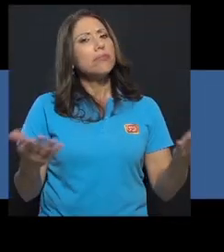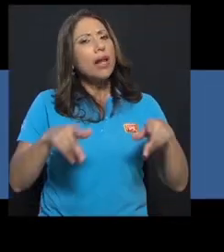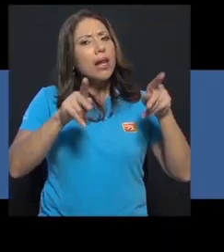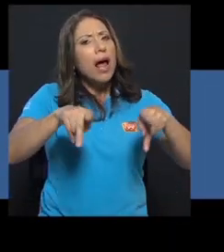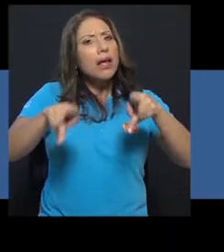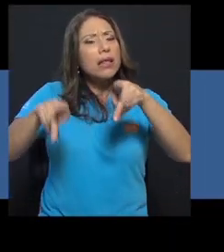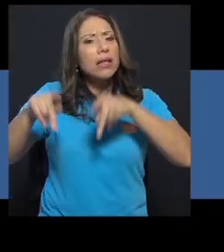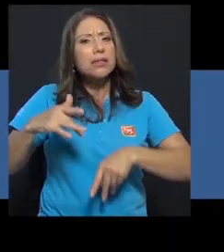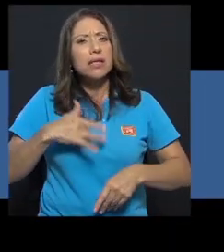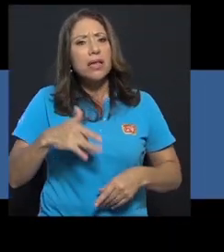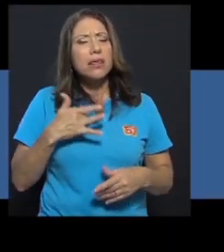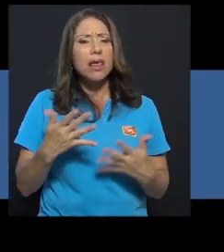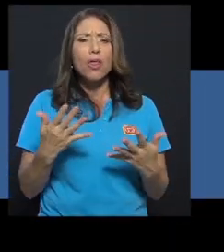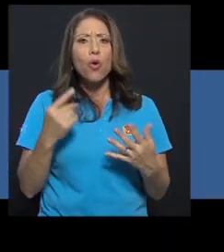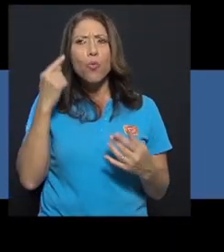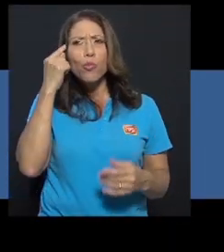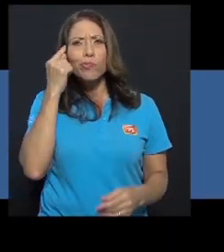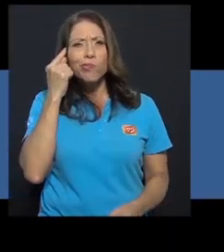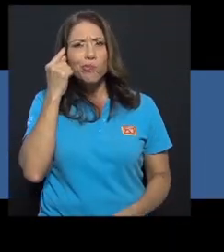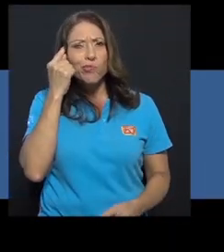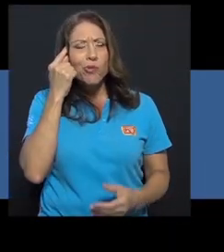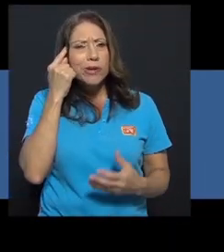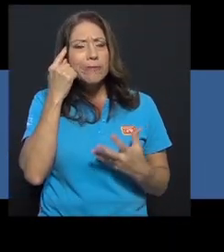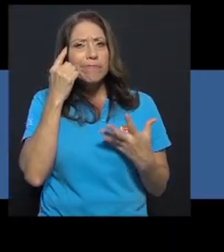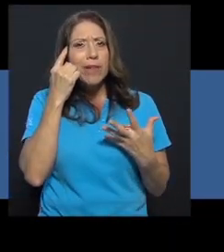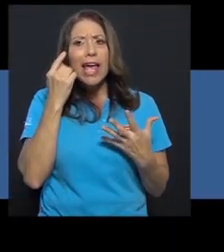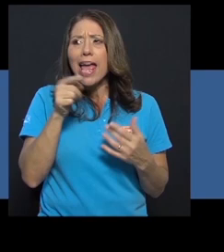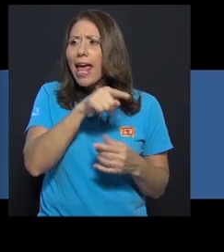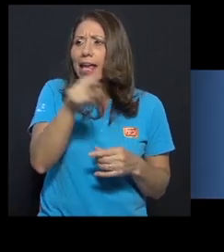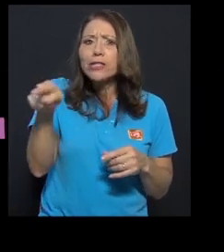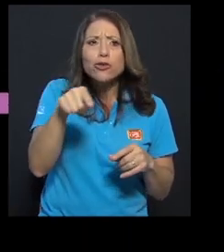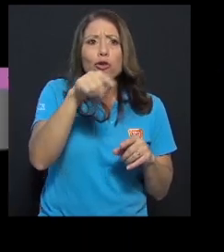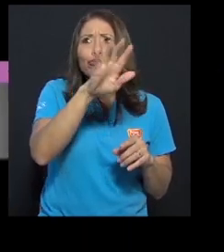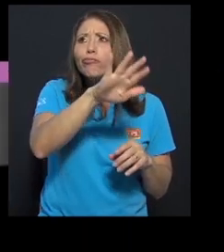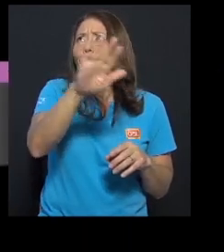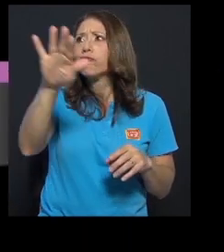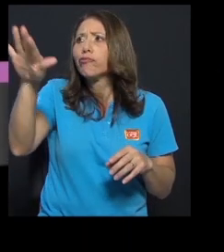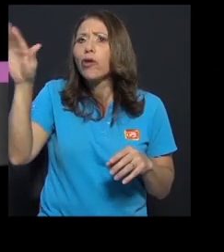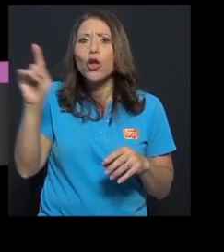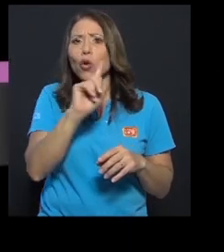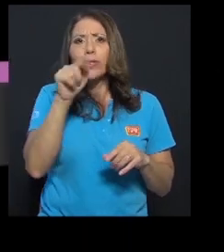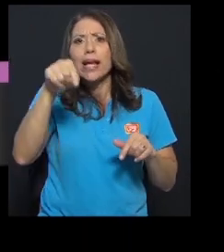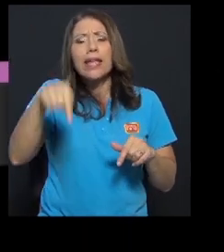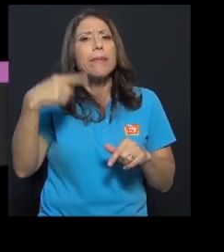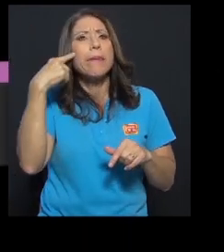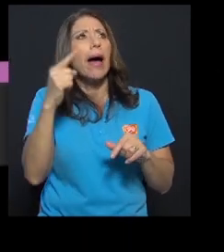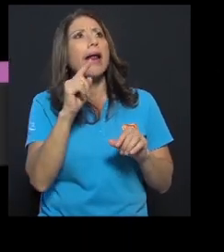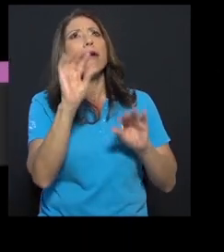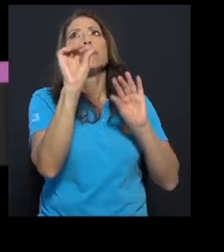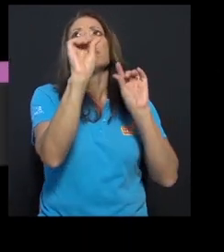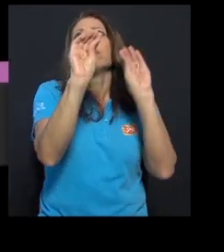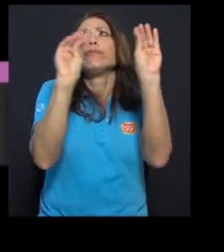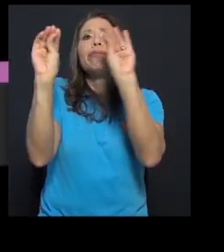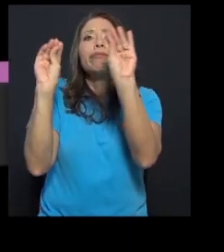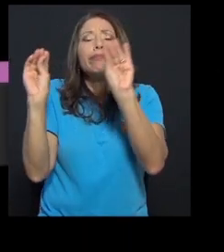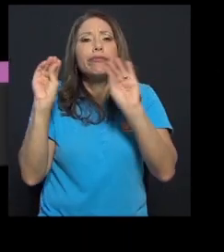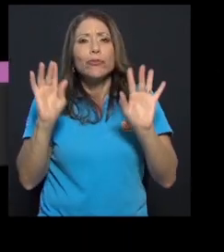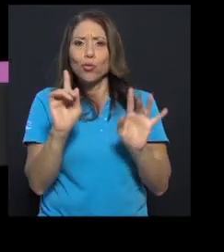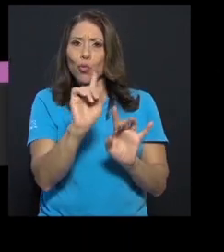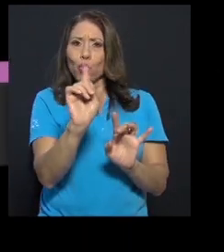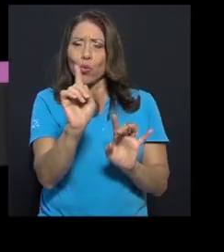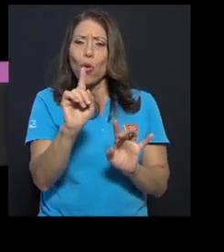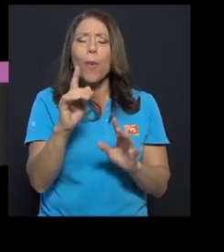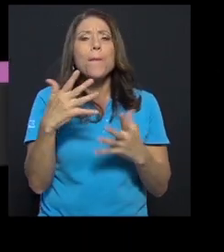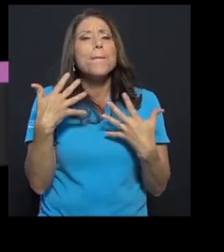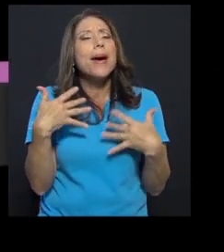se ha sentido muy, muy reflexiva, digamos. No son piezas que están puestas aquí como para adornar las paredes, como siempre se usa, que los cuadros y toda cuestión,